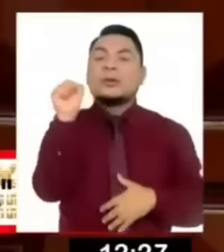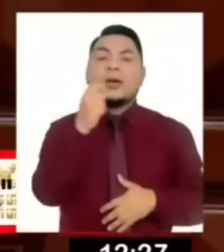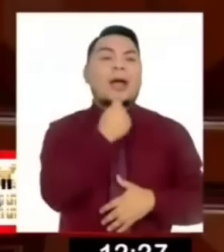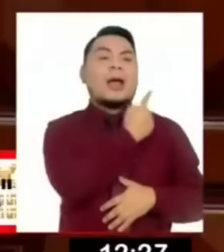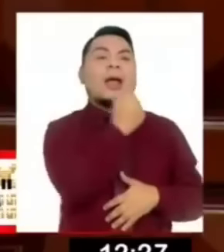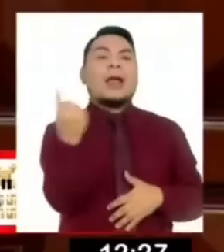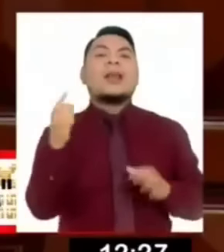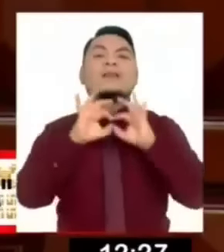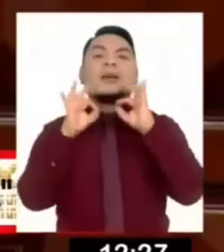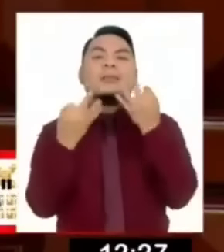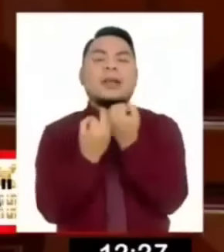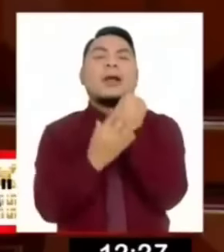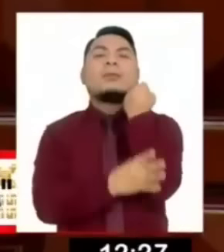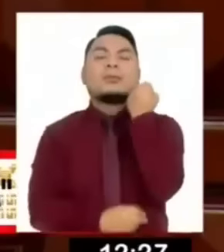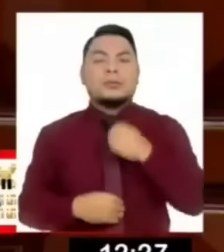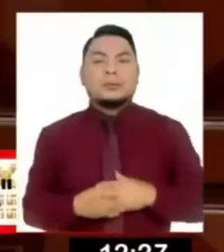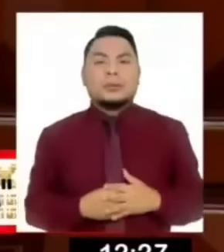cada familia vulnerable,